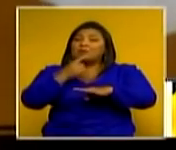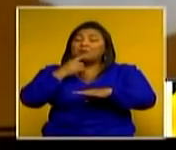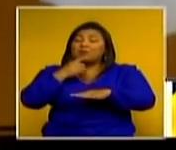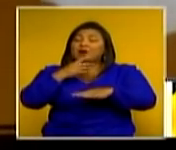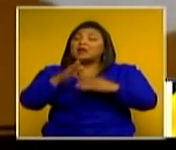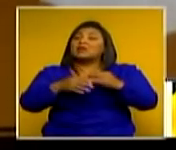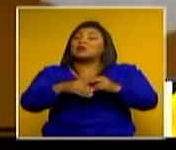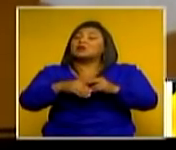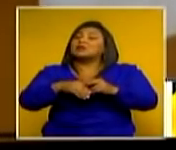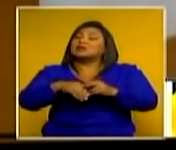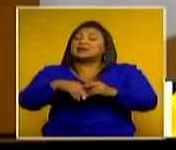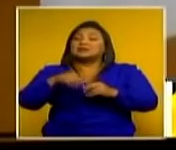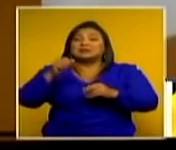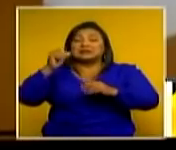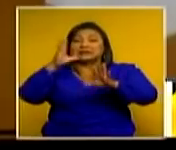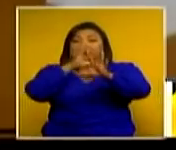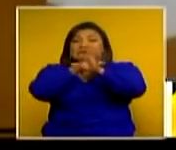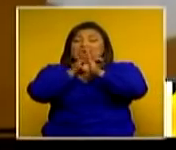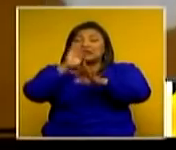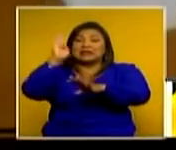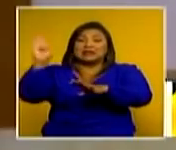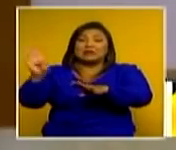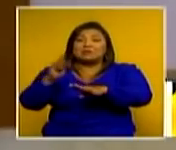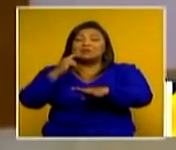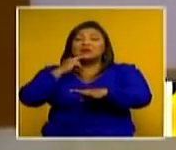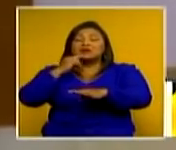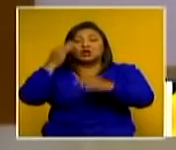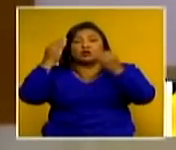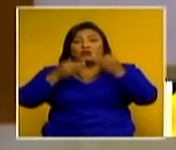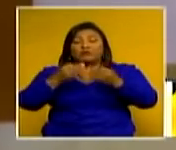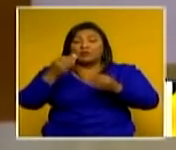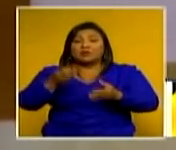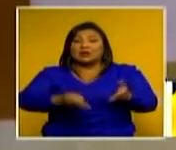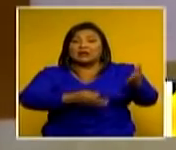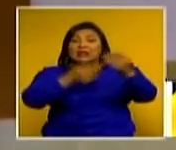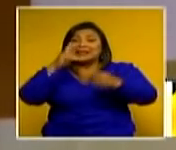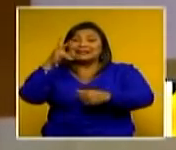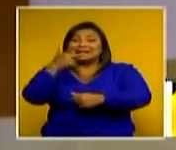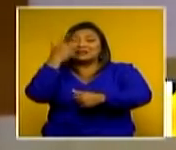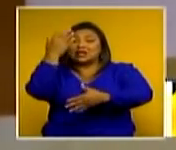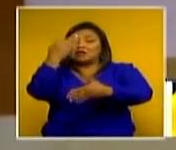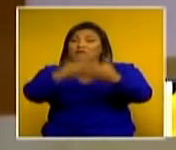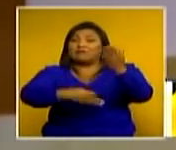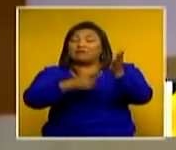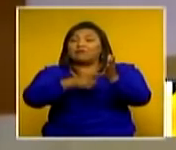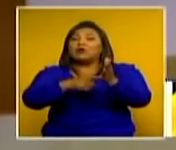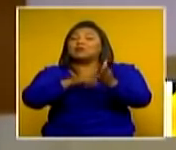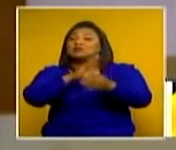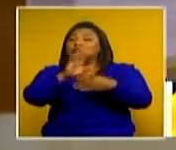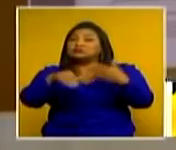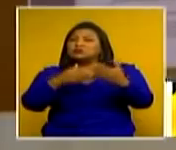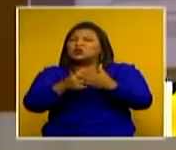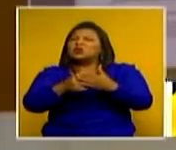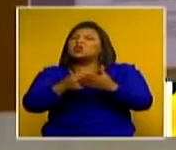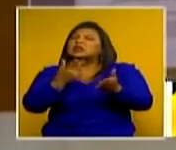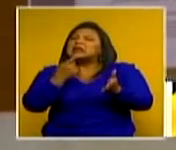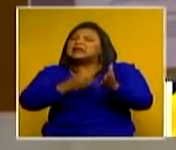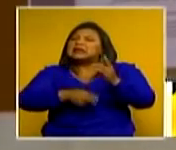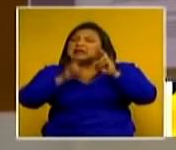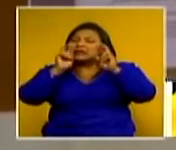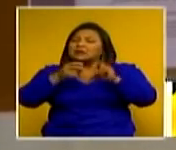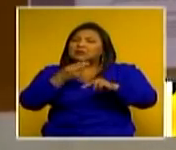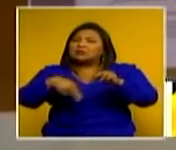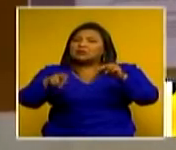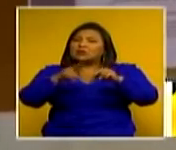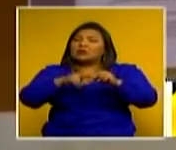compareció vía skype desde brasil confirmando que había entregado un tercer informe dicho producto refería a la muerte de general